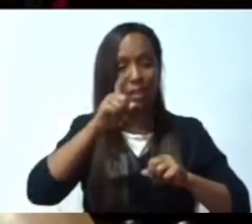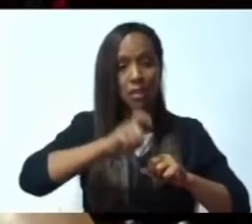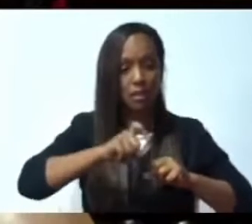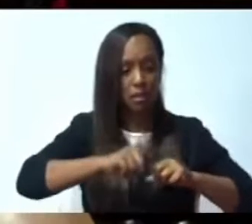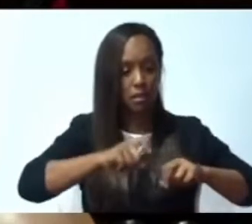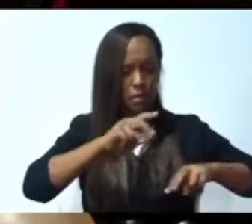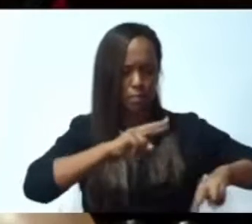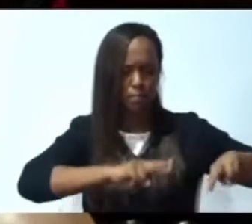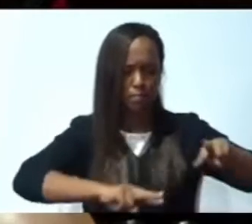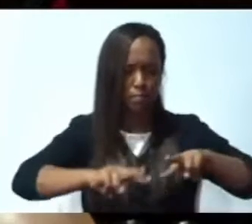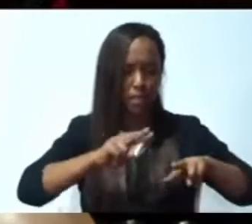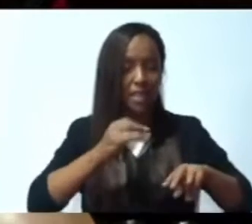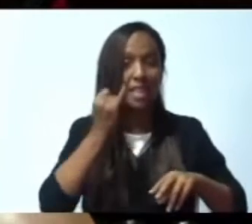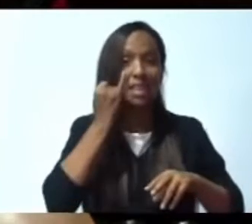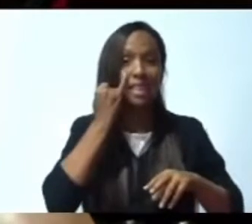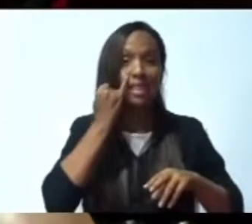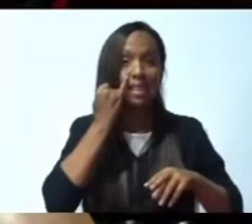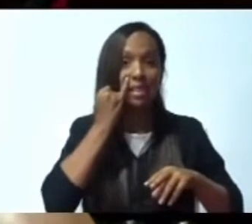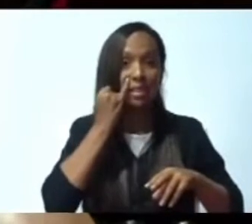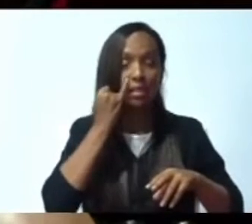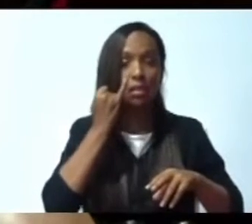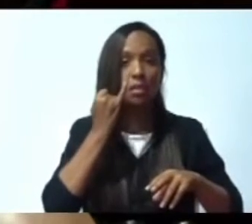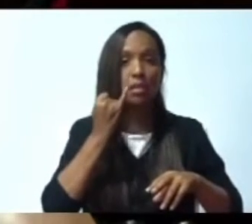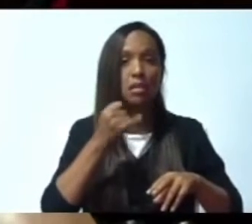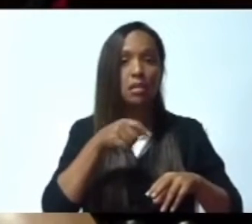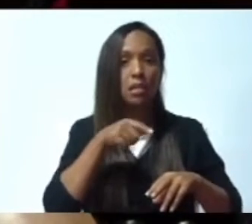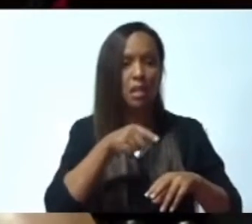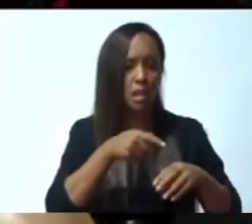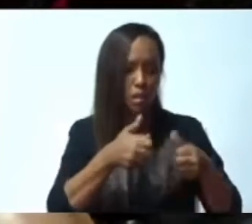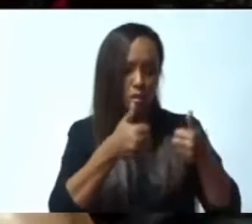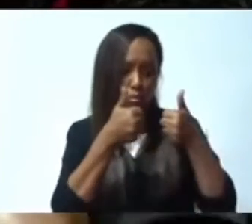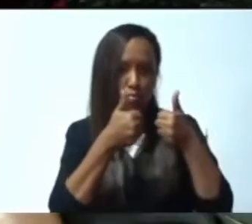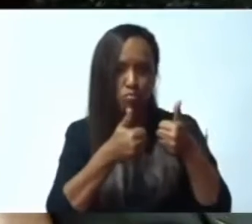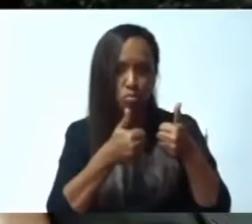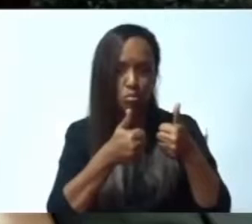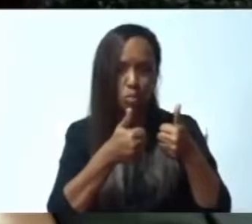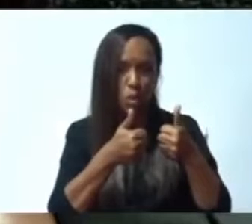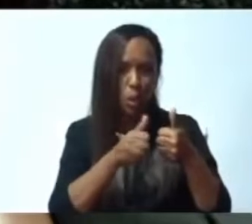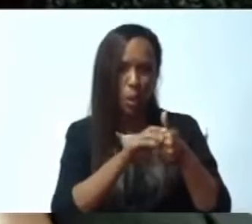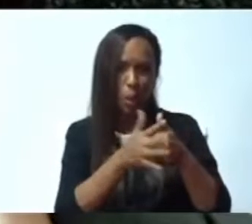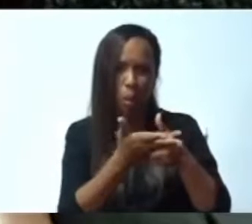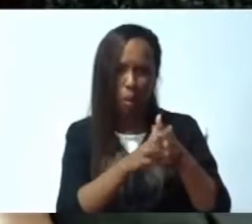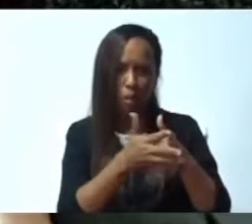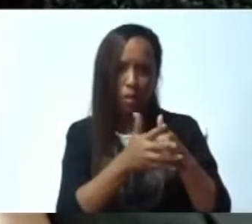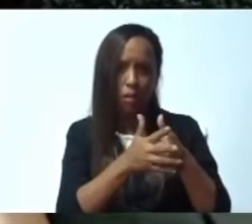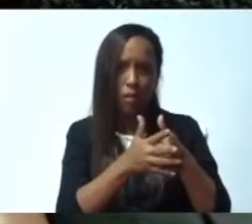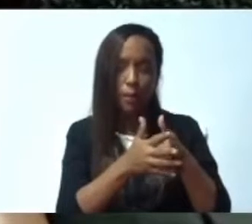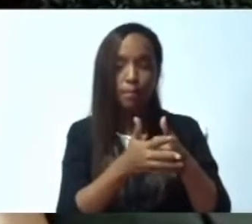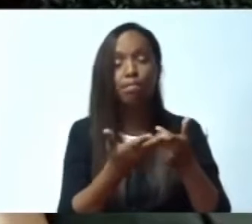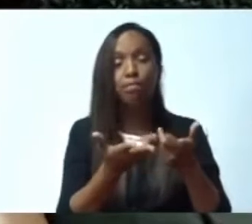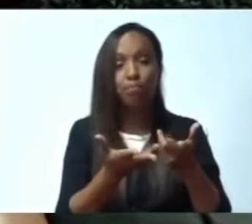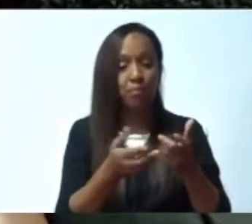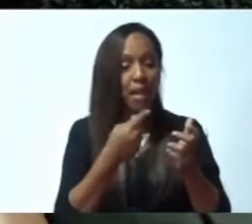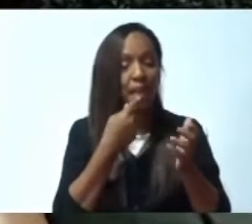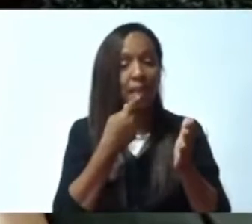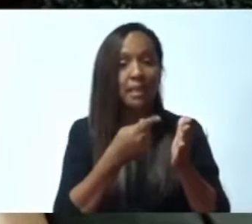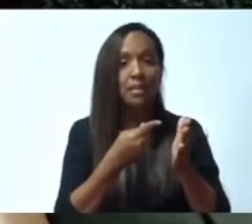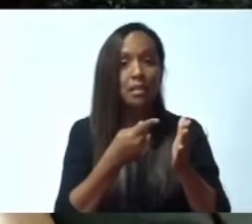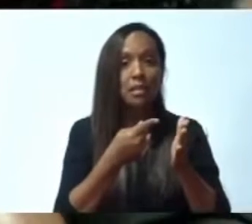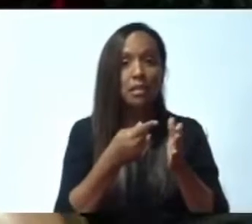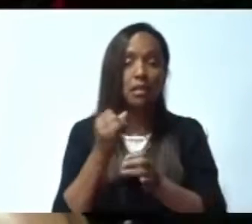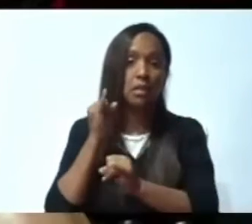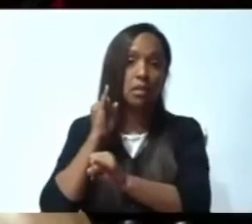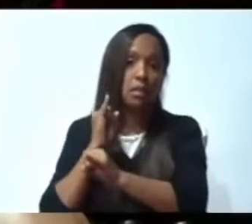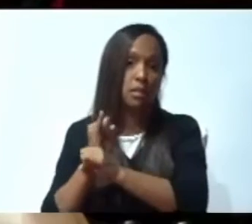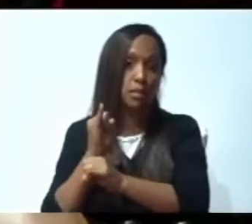el Instituto Dominicano para la Calidad tiene la facultad para emitir la normativa necesaria para la regulación de este